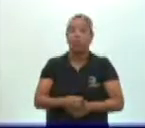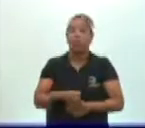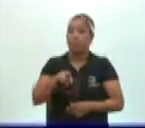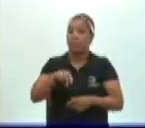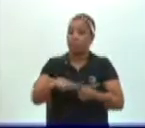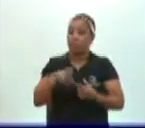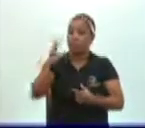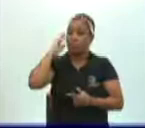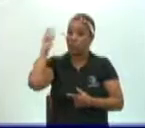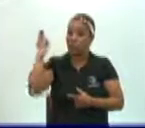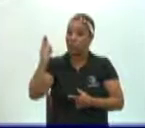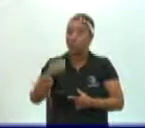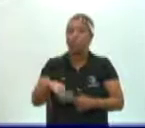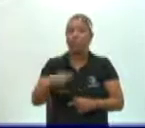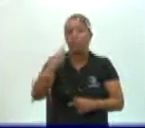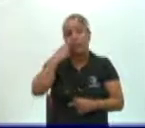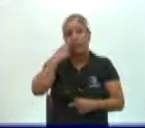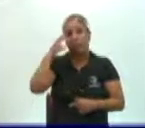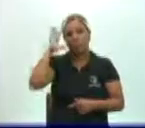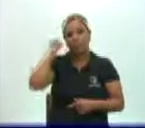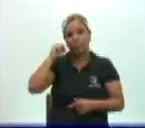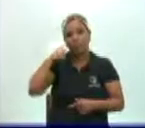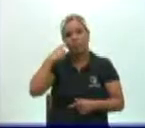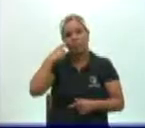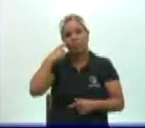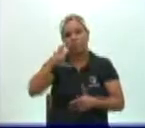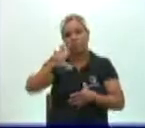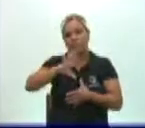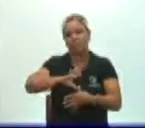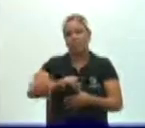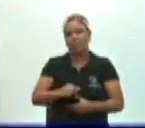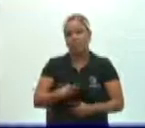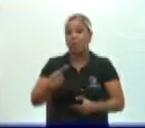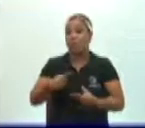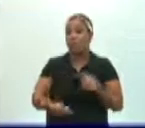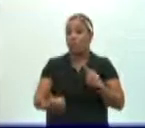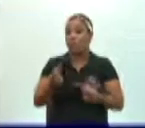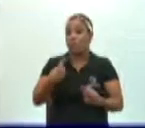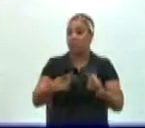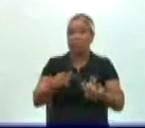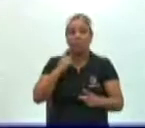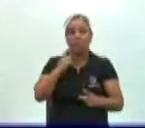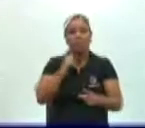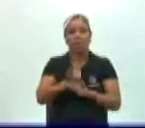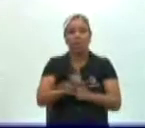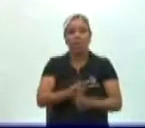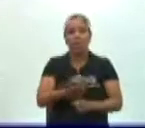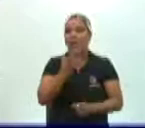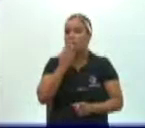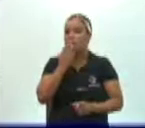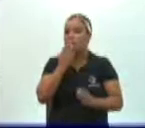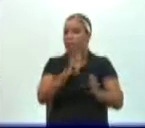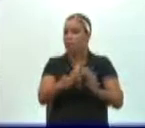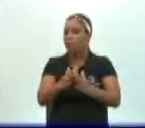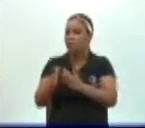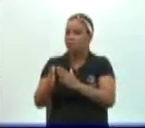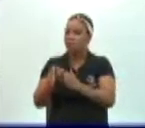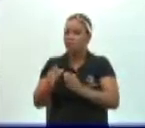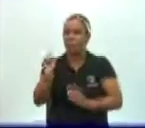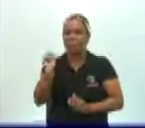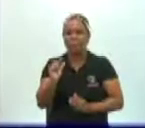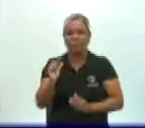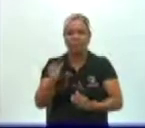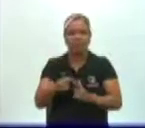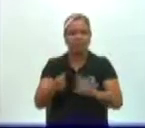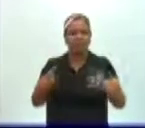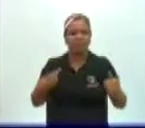que vamos a ver de América. Otro aspecto interesante es que encontraron grupos indígenas pequeños y aislados, pero no emplearon su